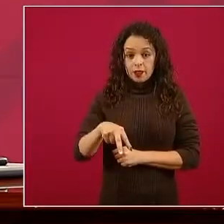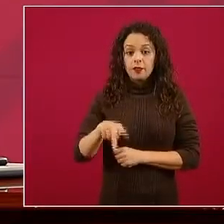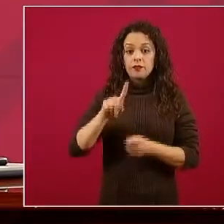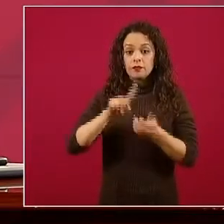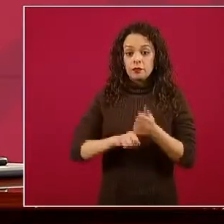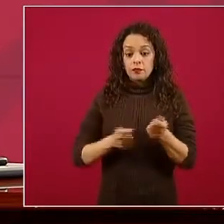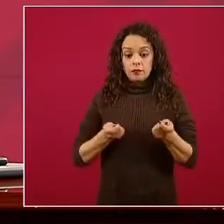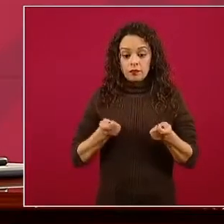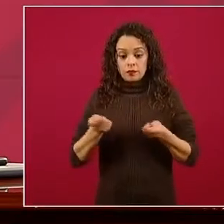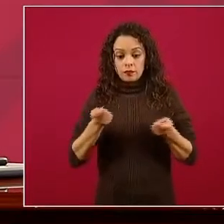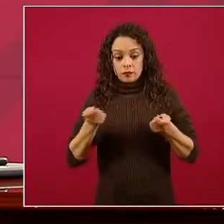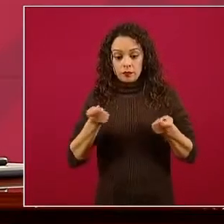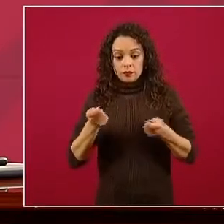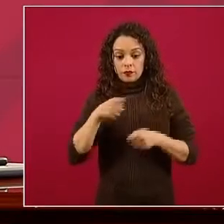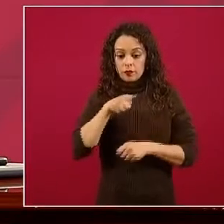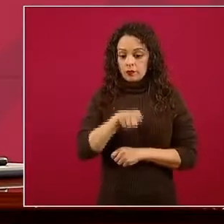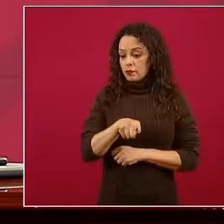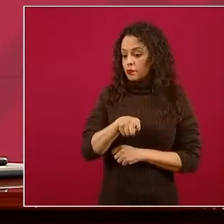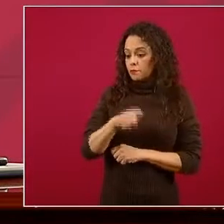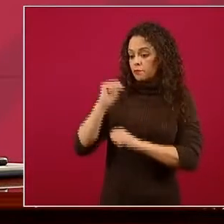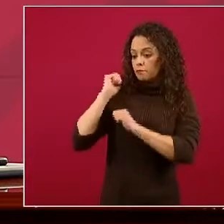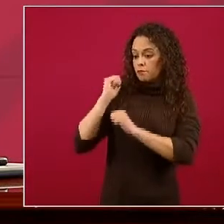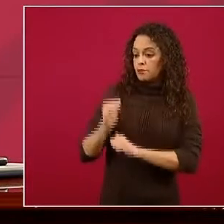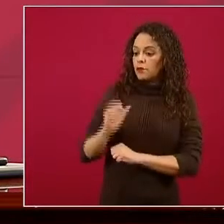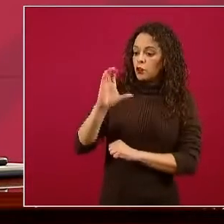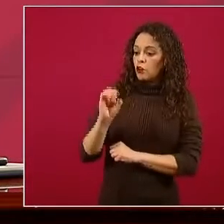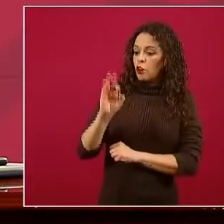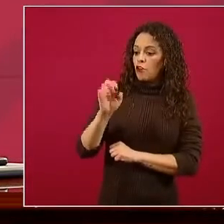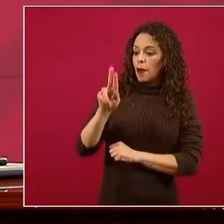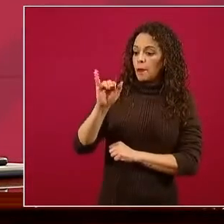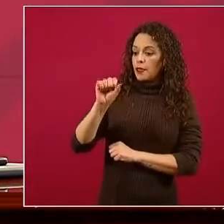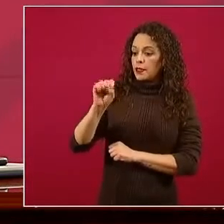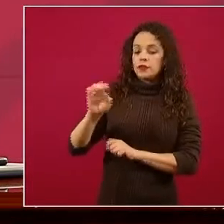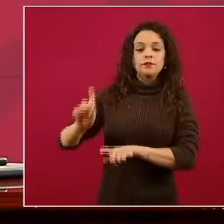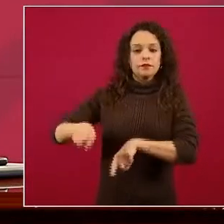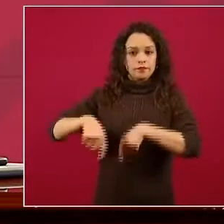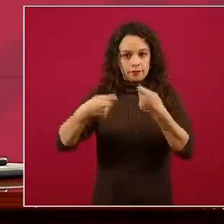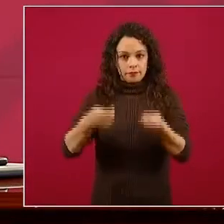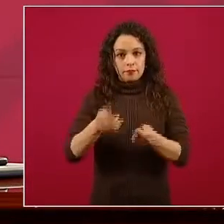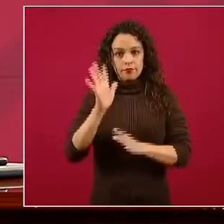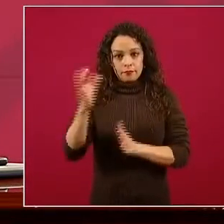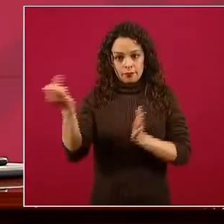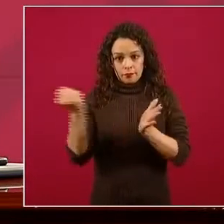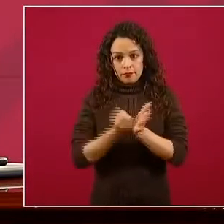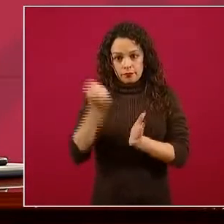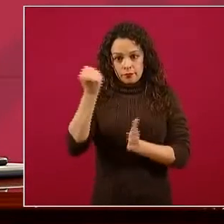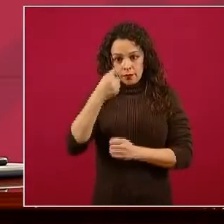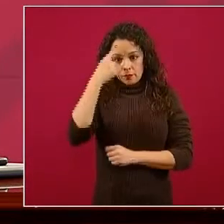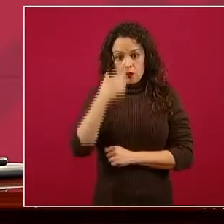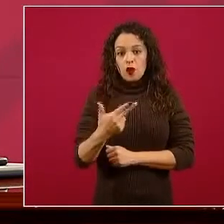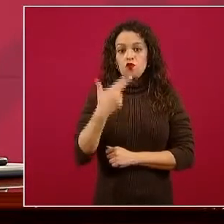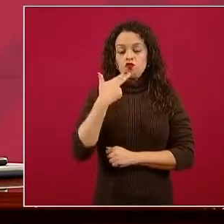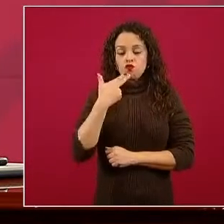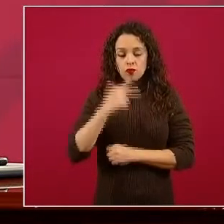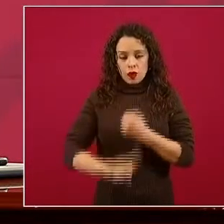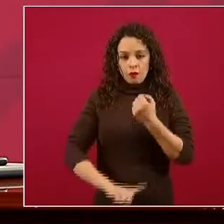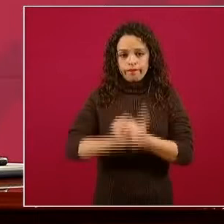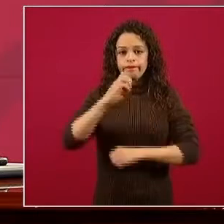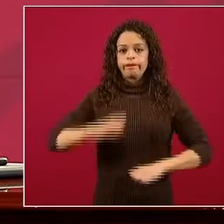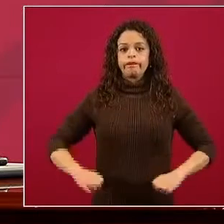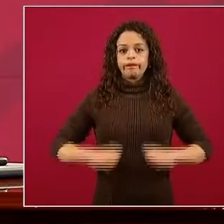de Regulación Sanitaria, la COFEPRIS, le ha conferido la autorización de uso en emergencias a la vacuna